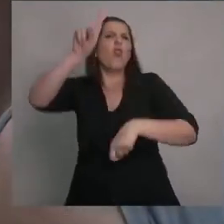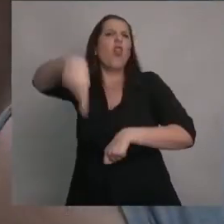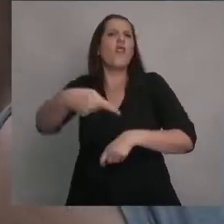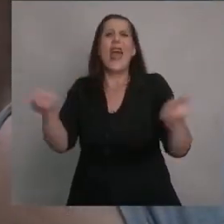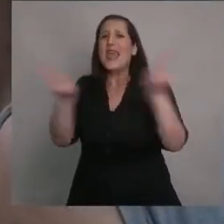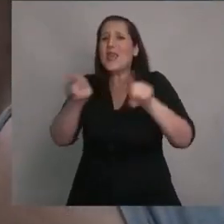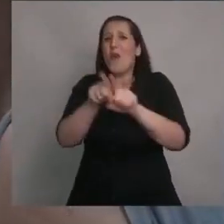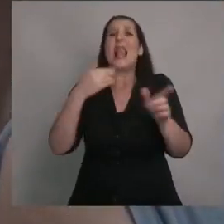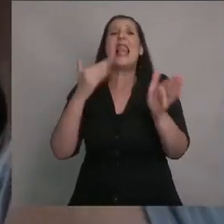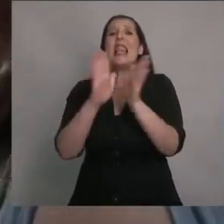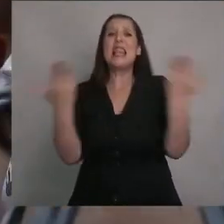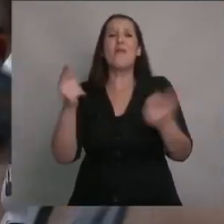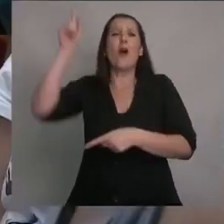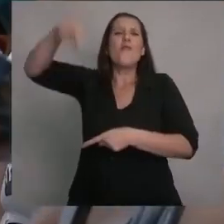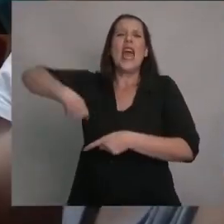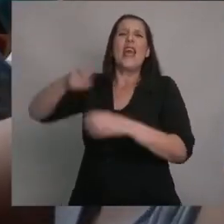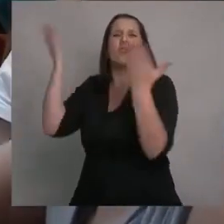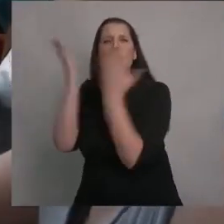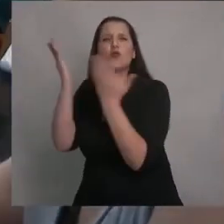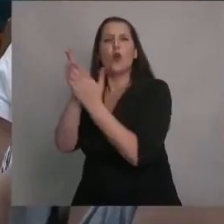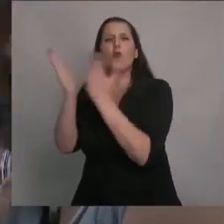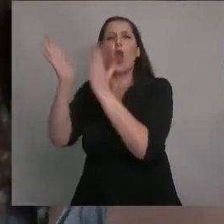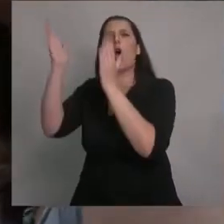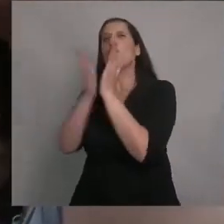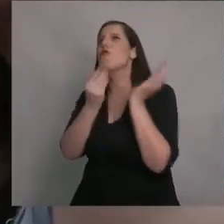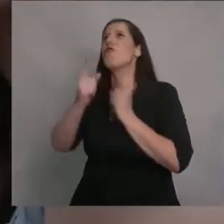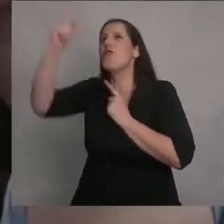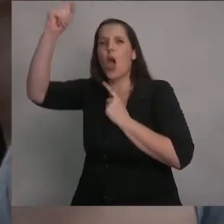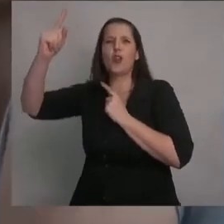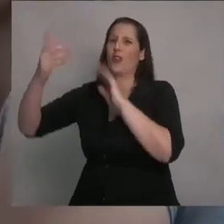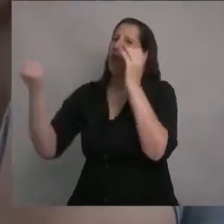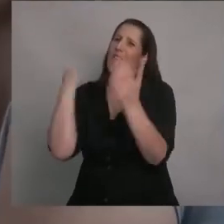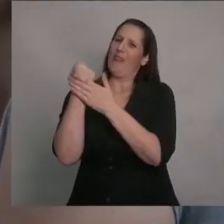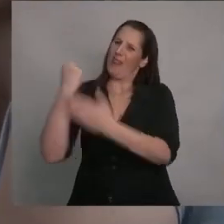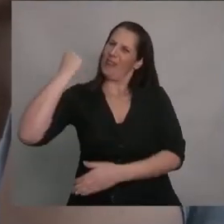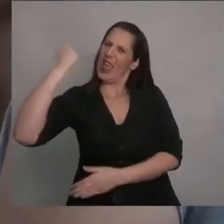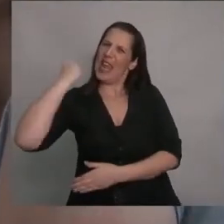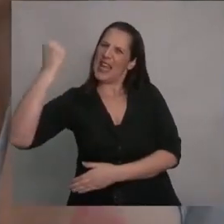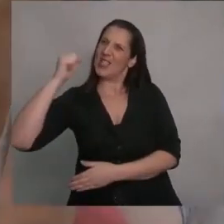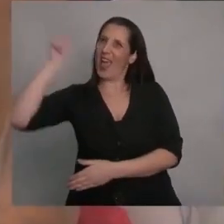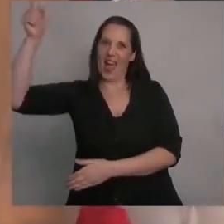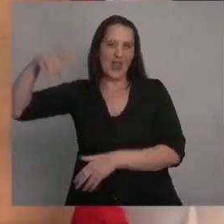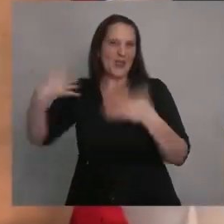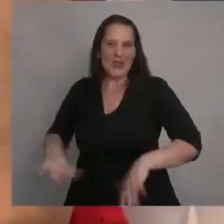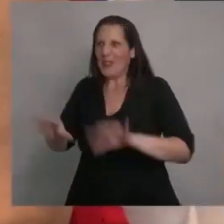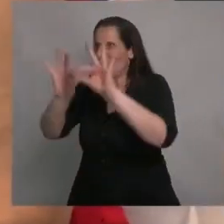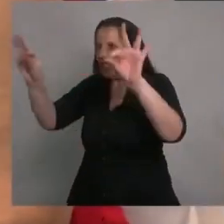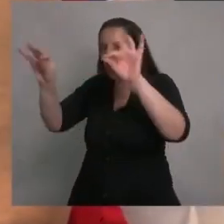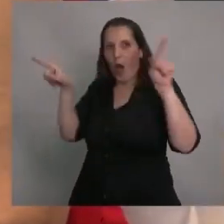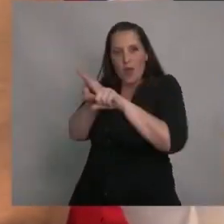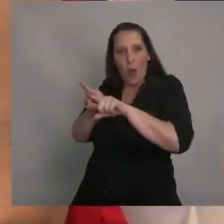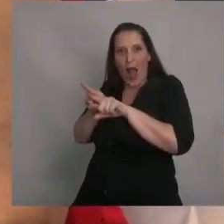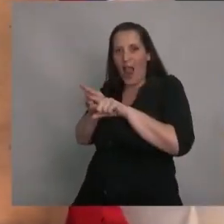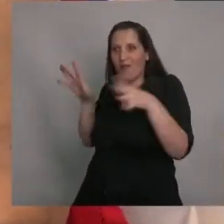de ultraderecha. O sea, ultra, absolutamente ultra fundamentalista, de